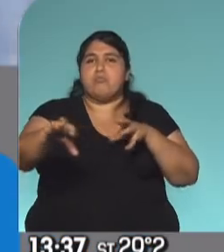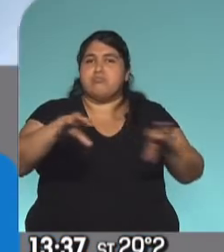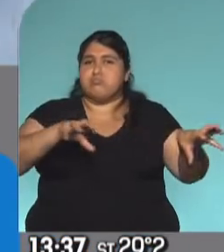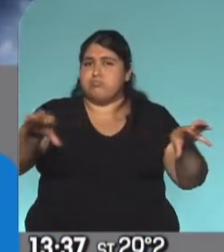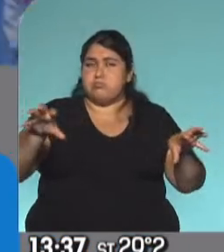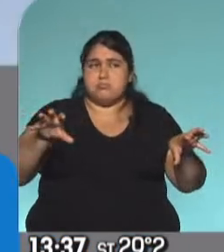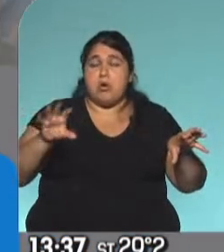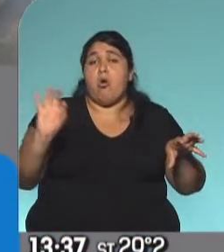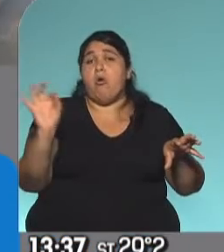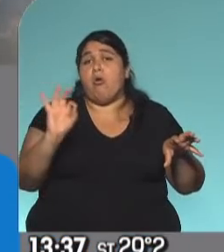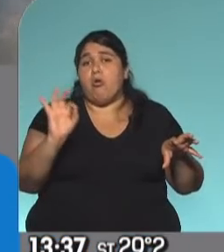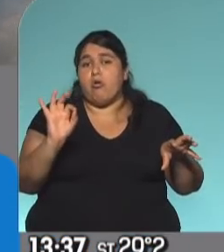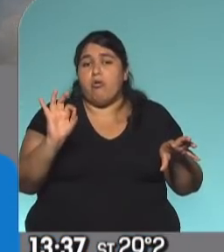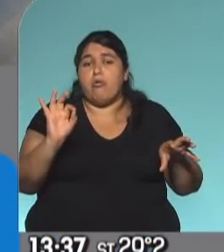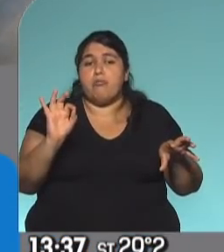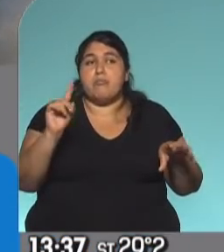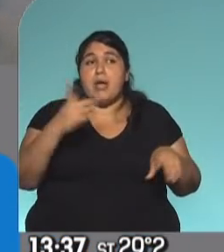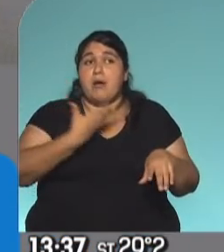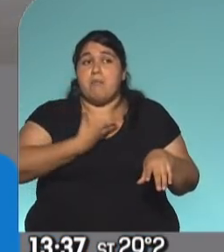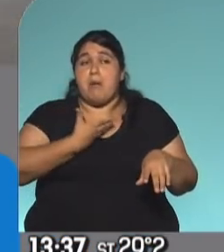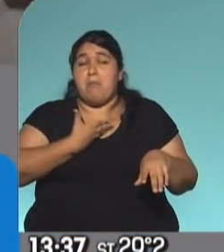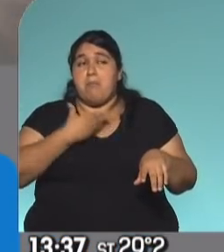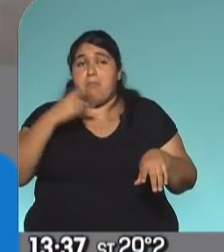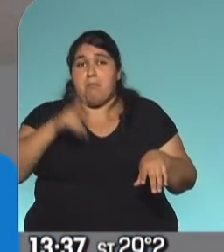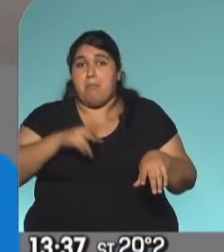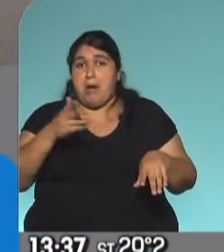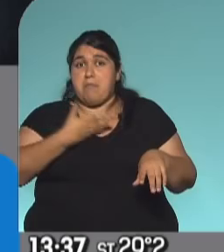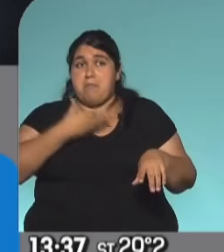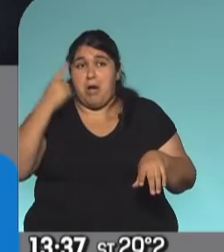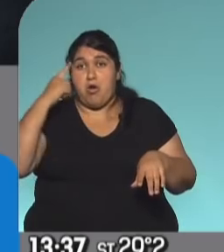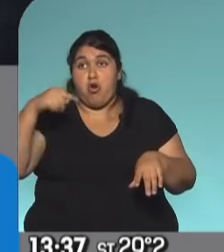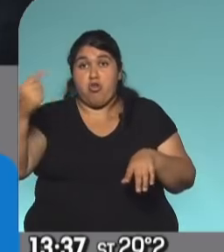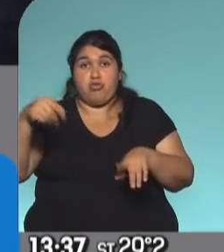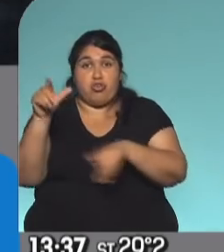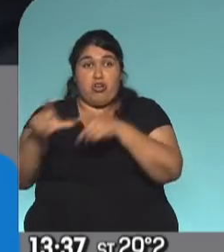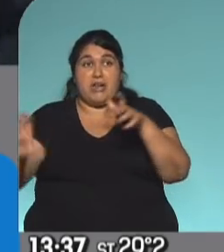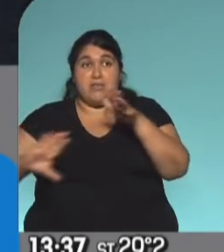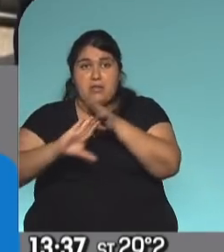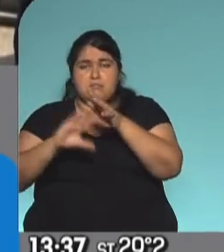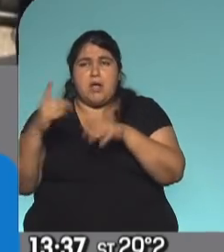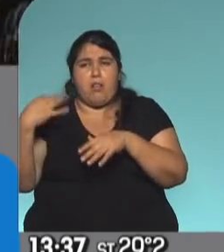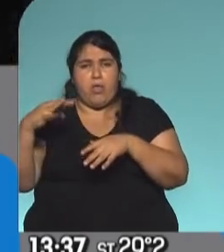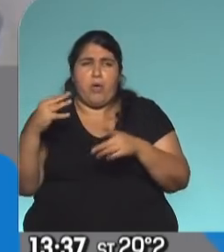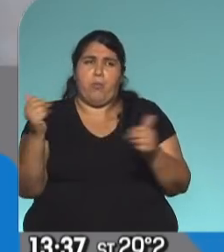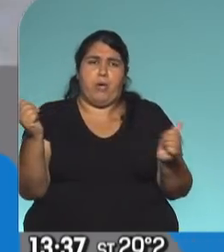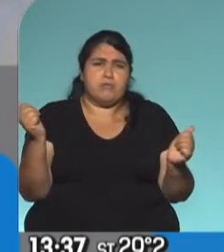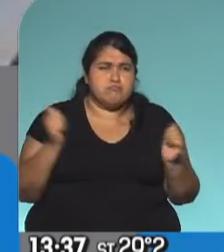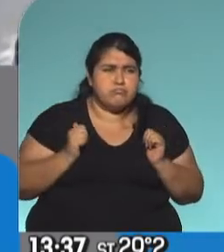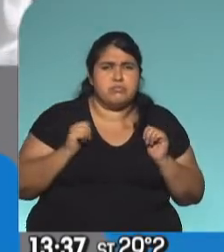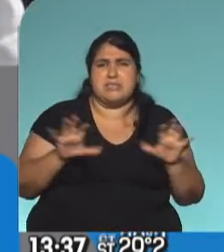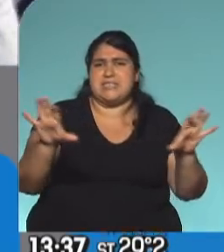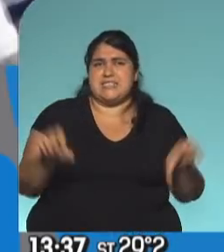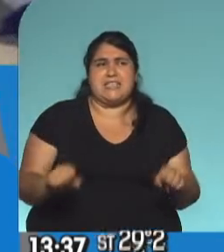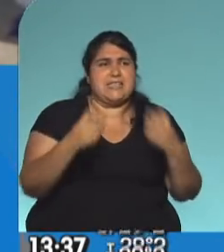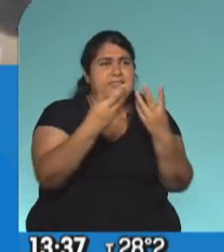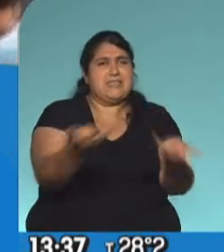Hoy resulta que el Papa cree, con otros líderes religiosos, que deben sentarse en la mesa a la hora de